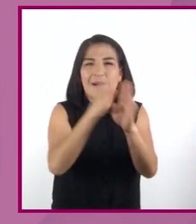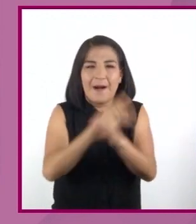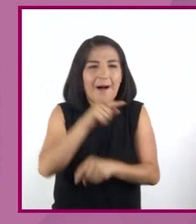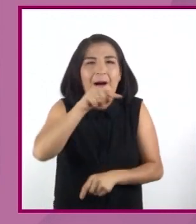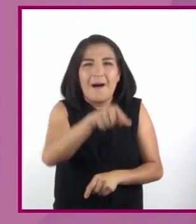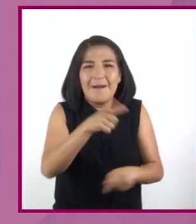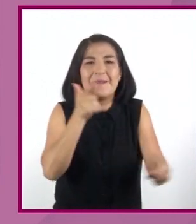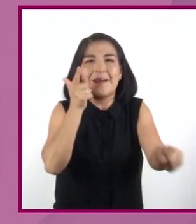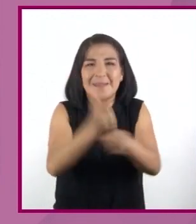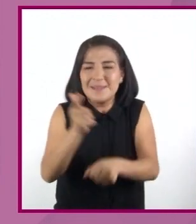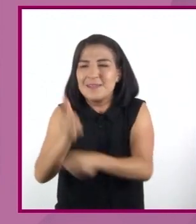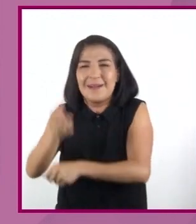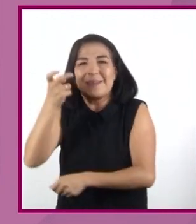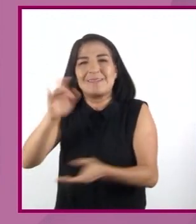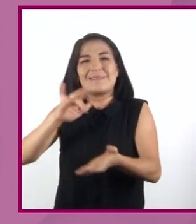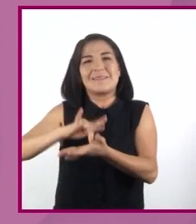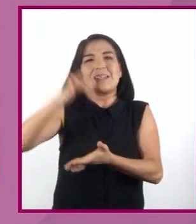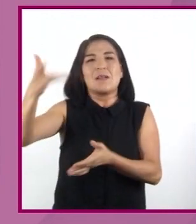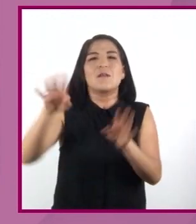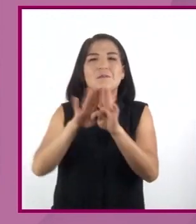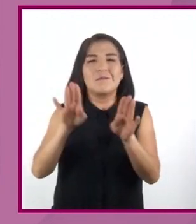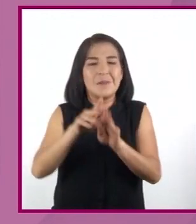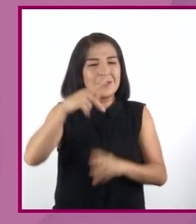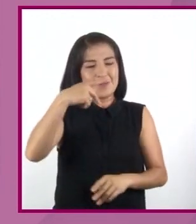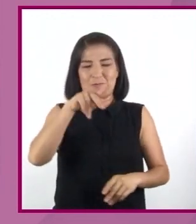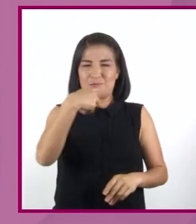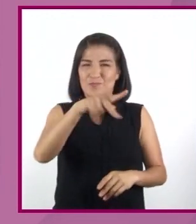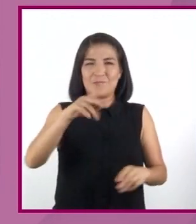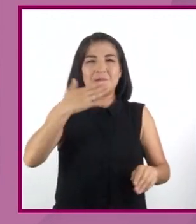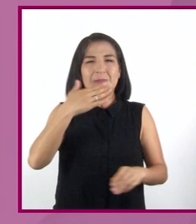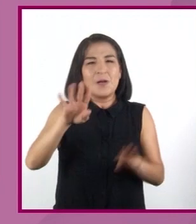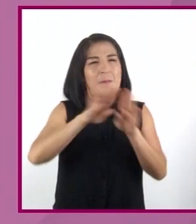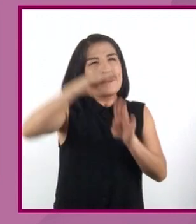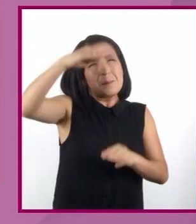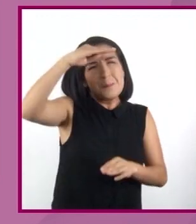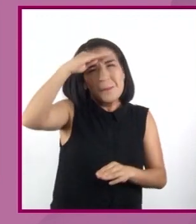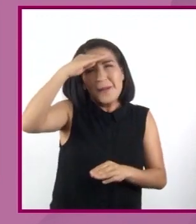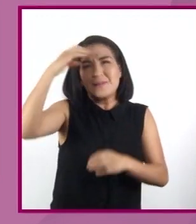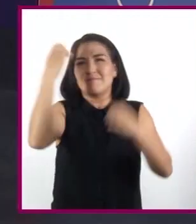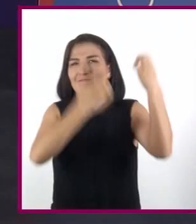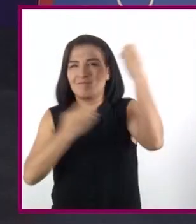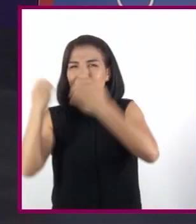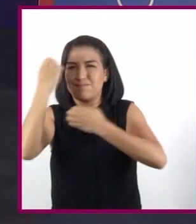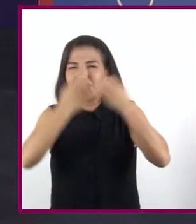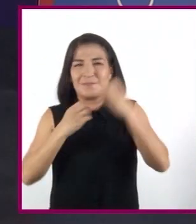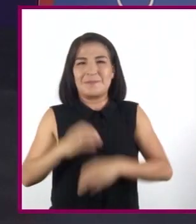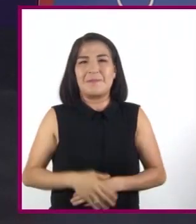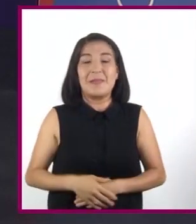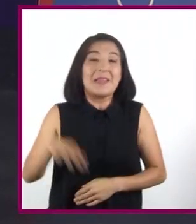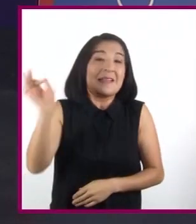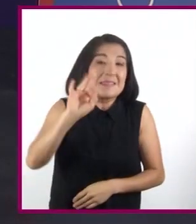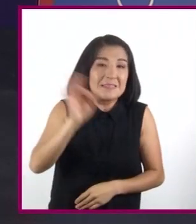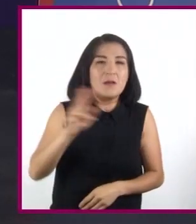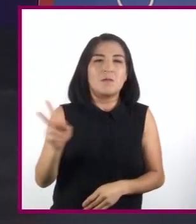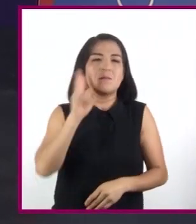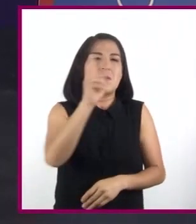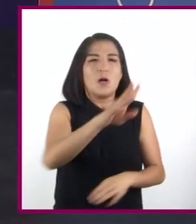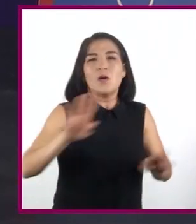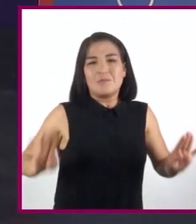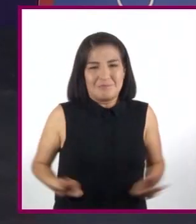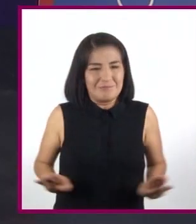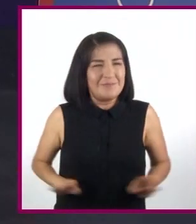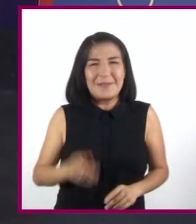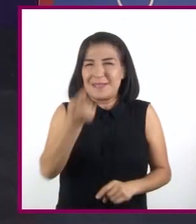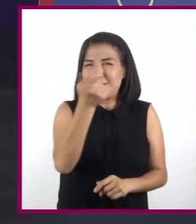misteriosos gracias a su extraordinario don para el análisis y el razonamiento deductivo. Probablemente conozcan a alguien con